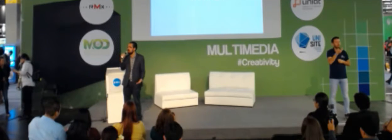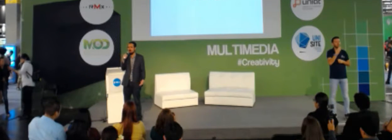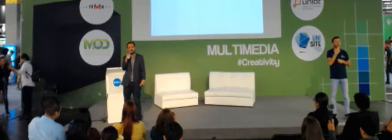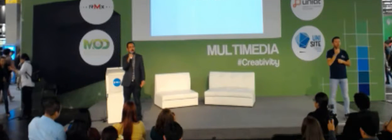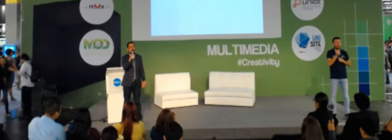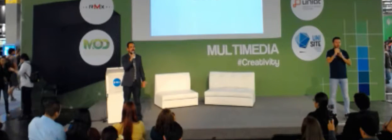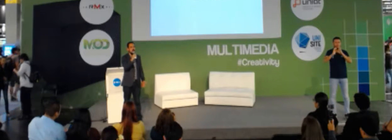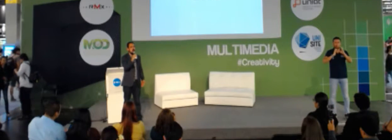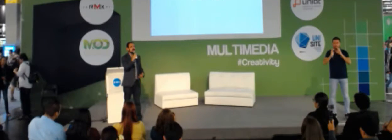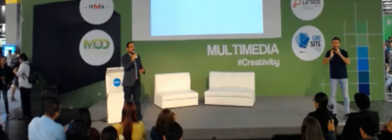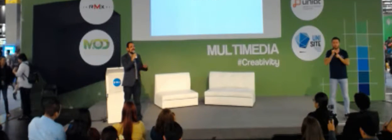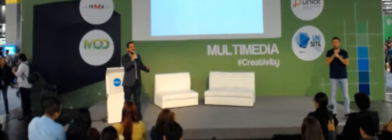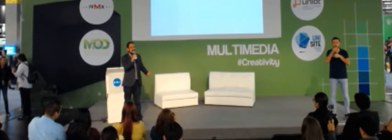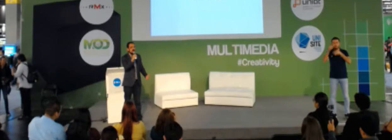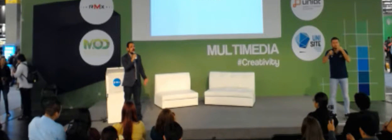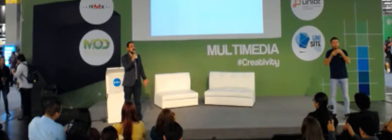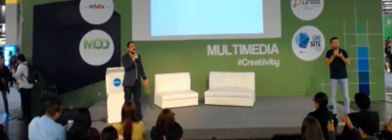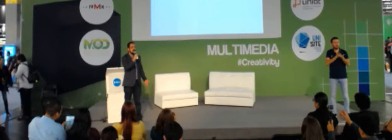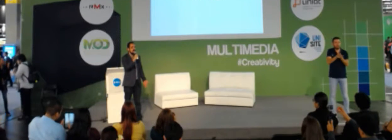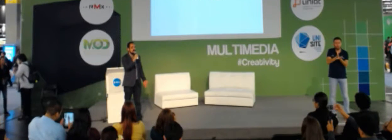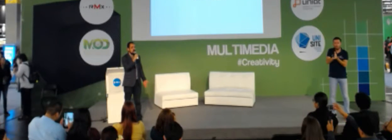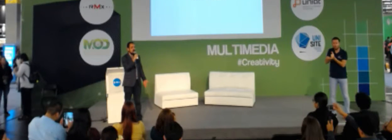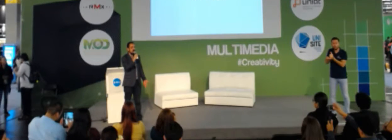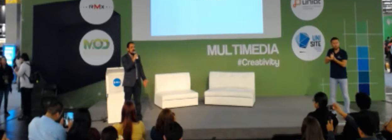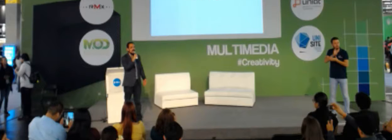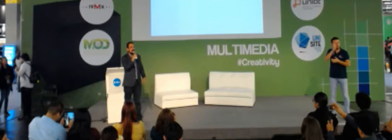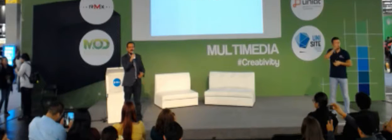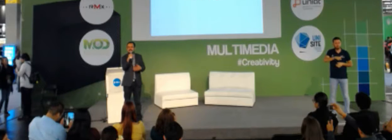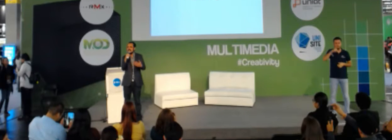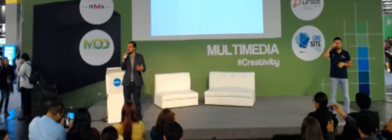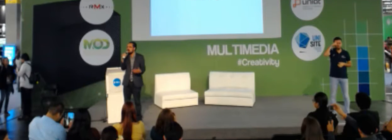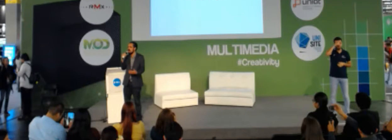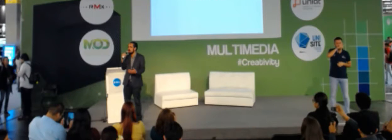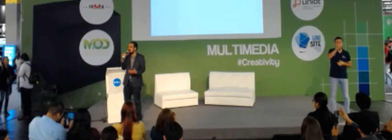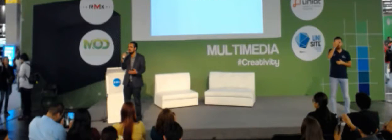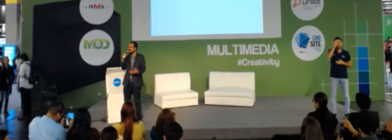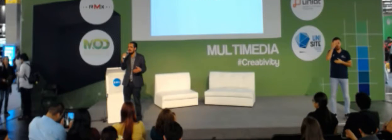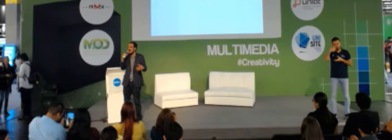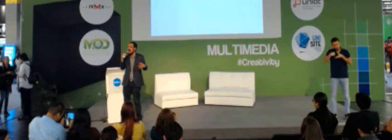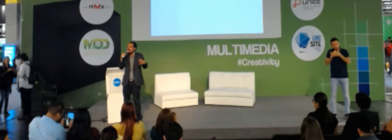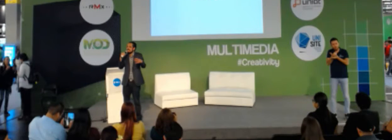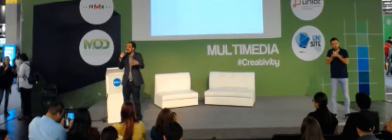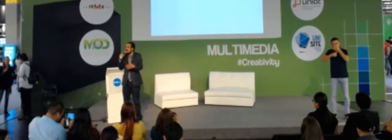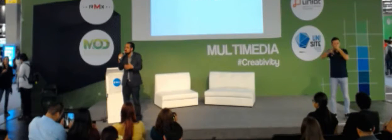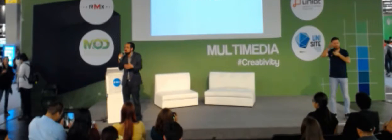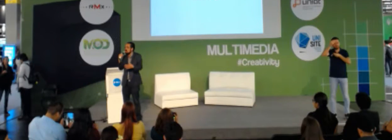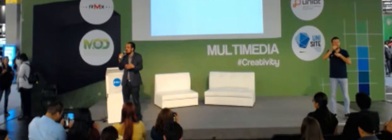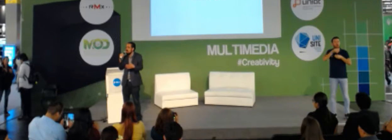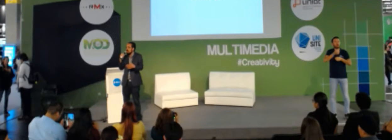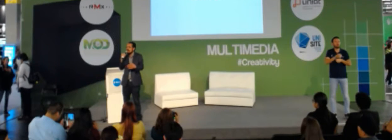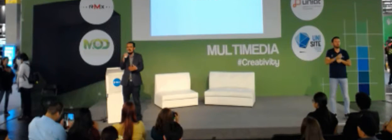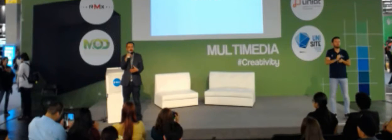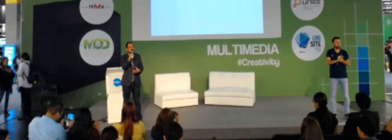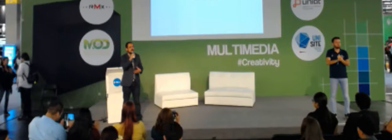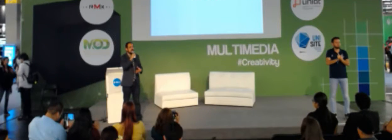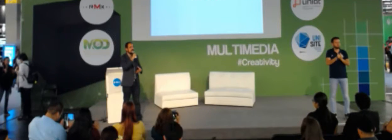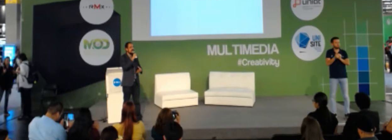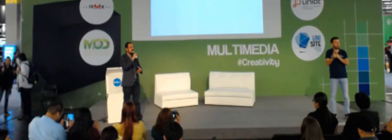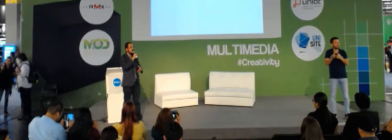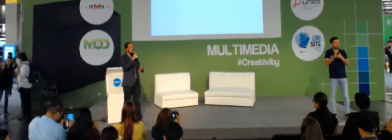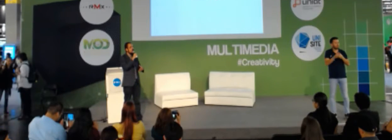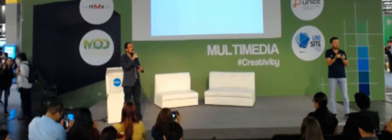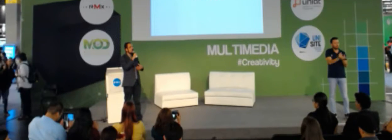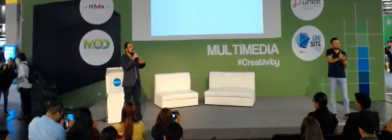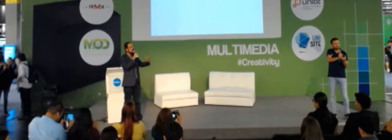la información, no tiene acceso al conocimiento y tiene seres humanos que están aislados. Tienes personas que